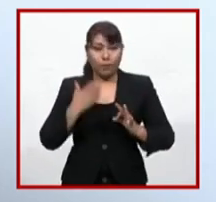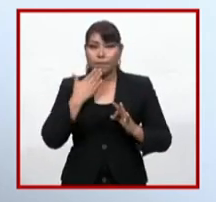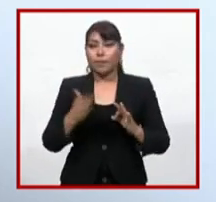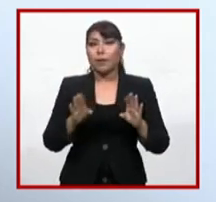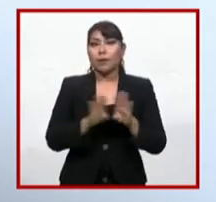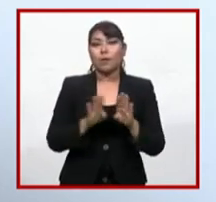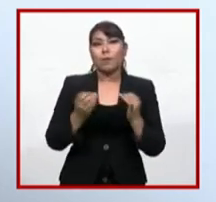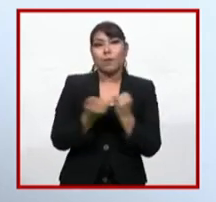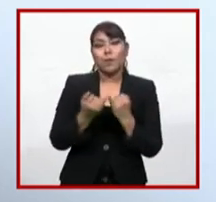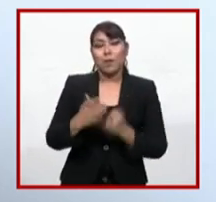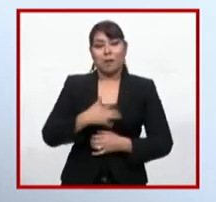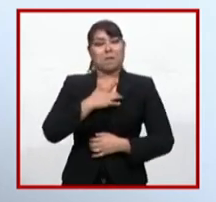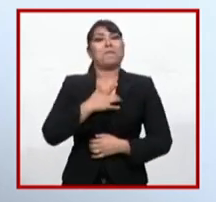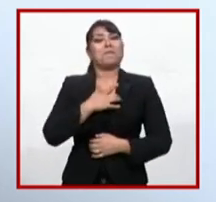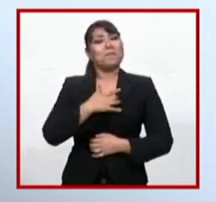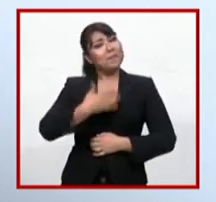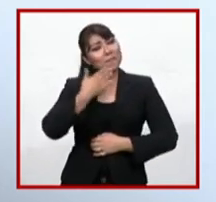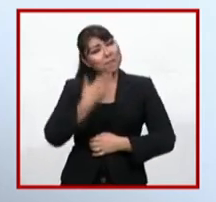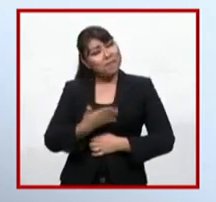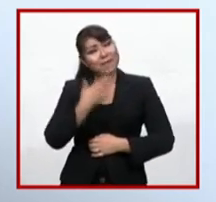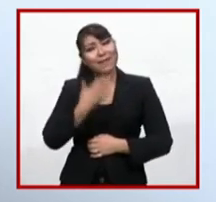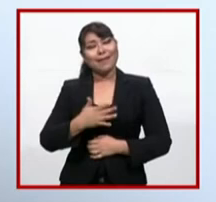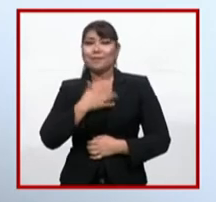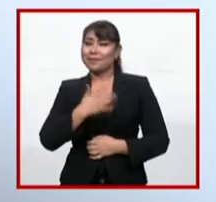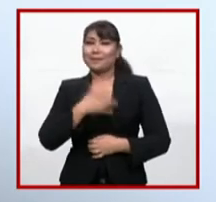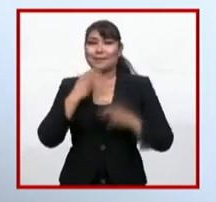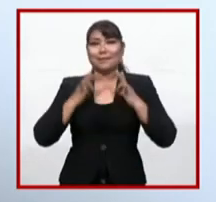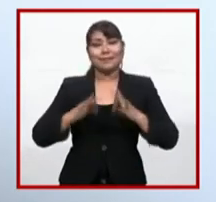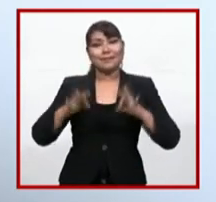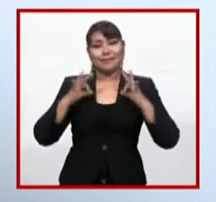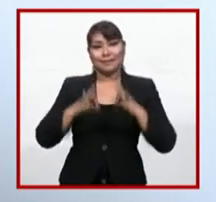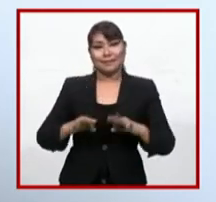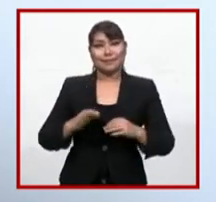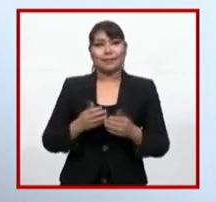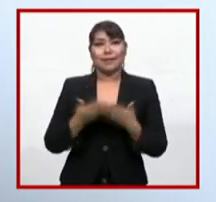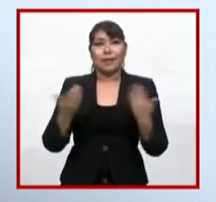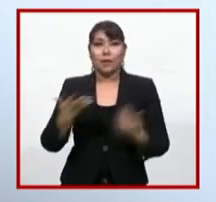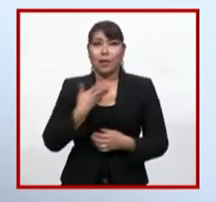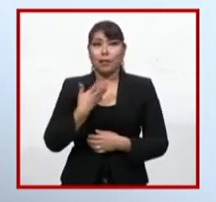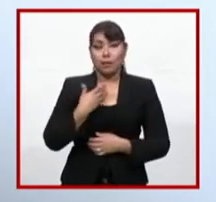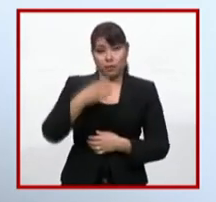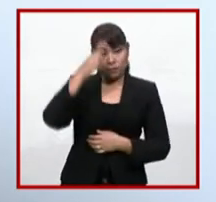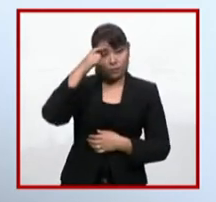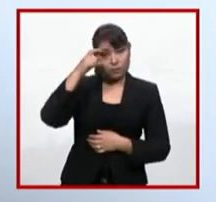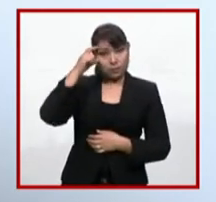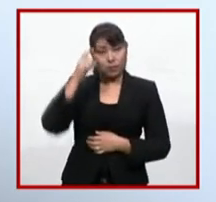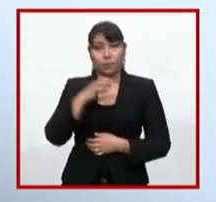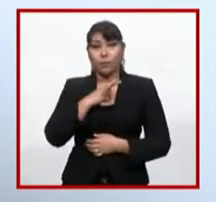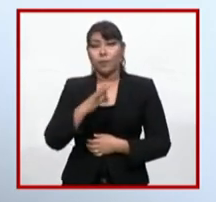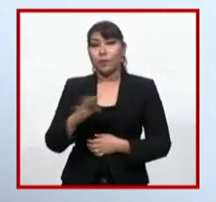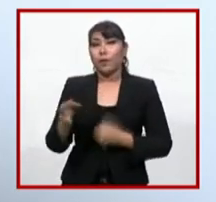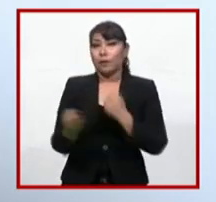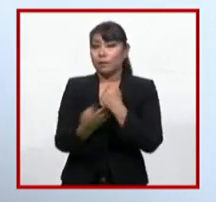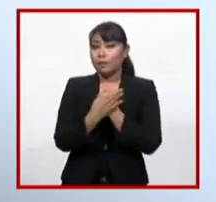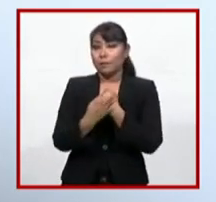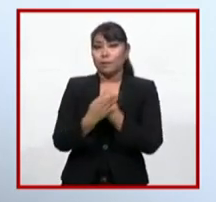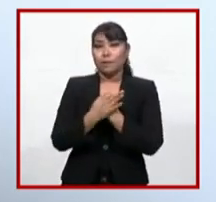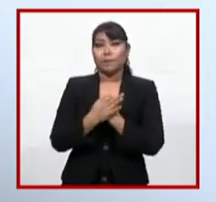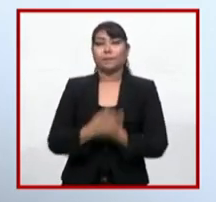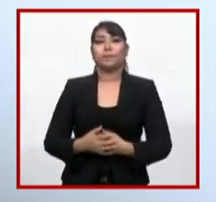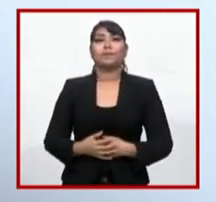como emocionalmente, porque uso esta prótesis que gracias a ellos obtuve.